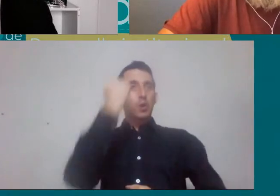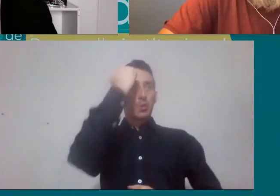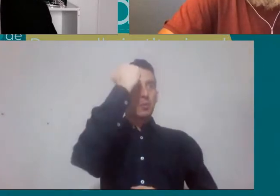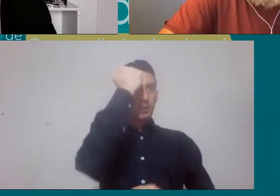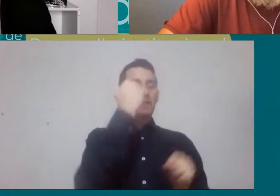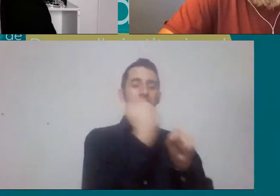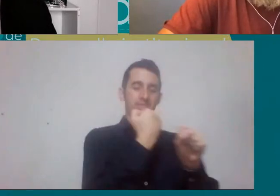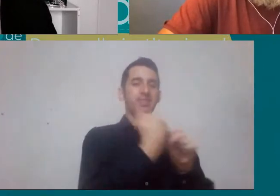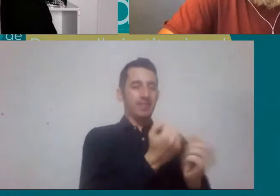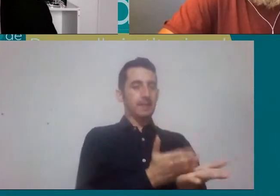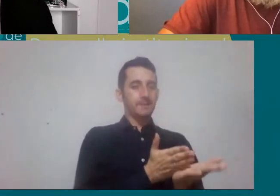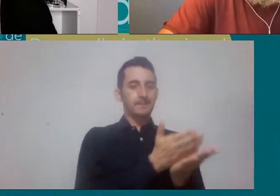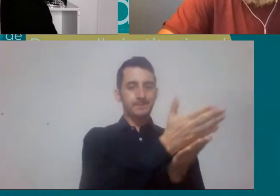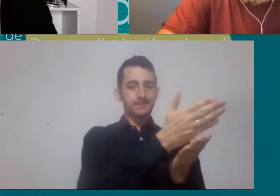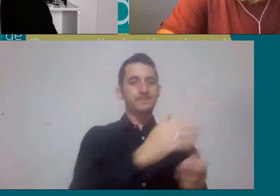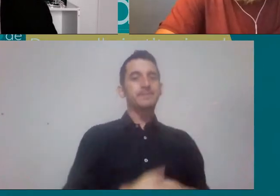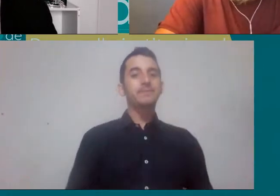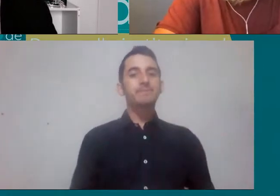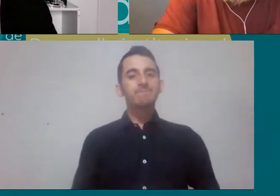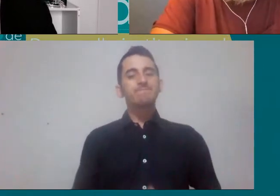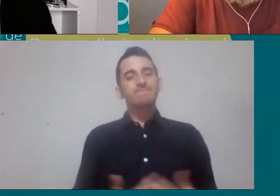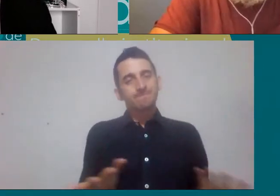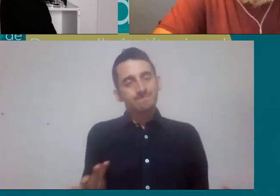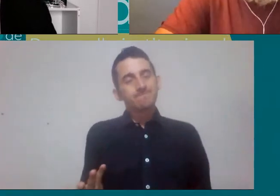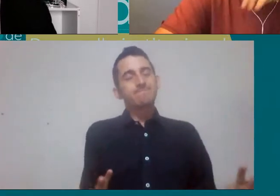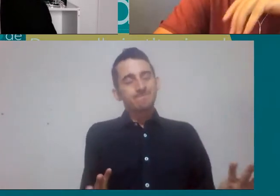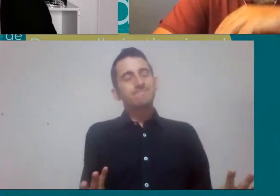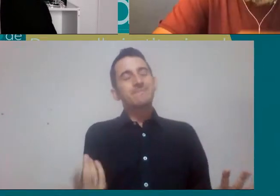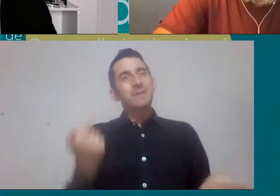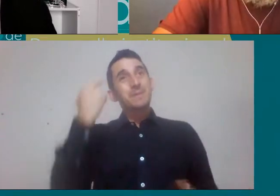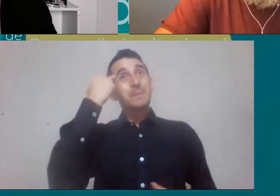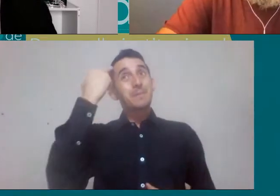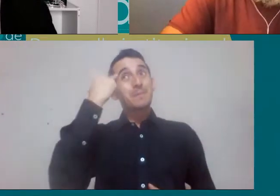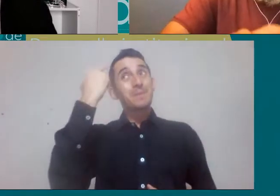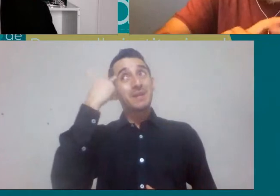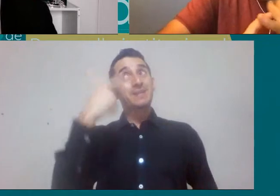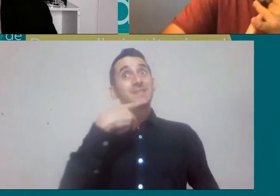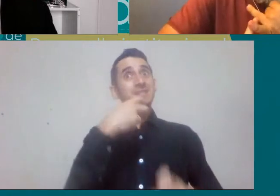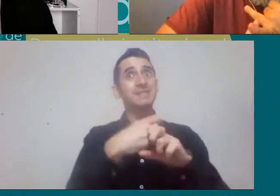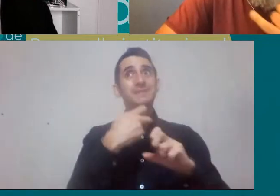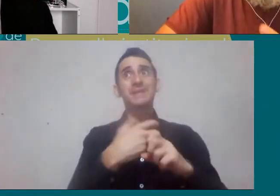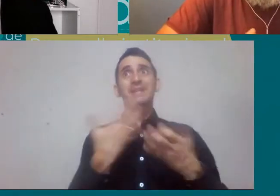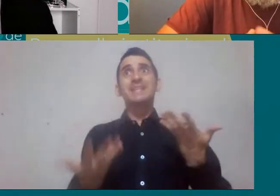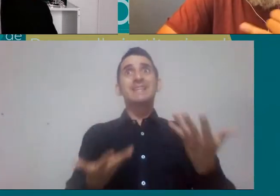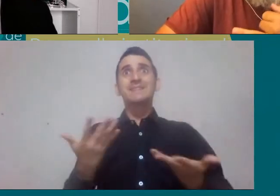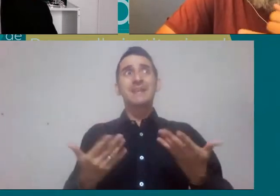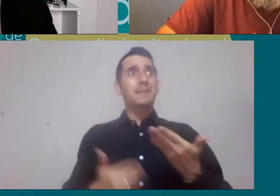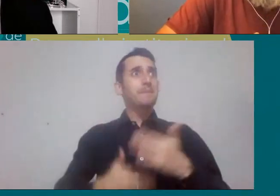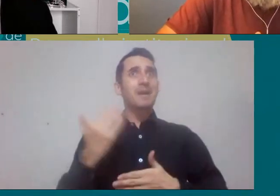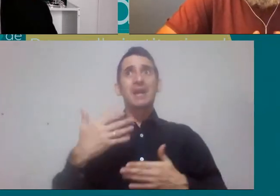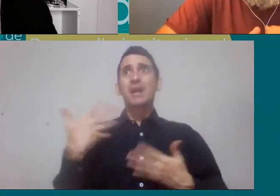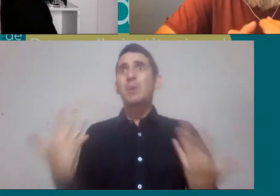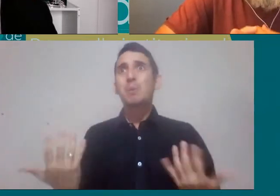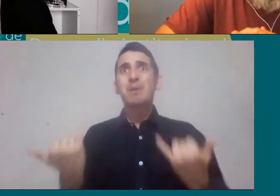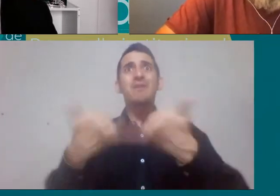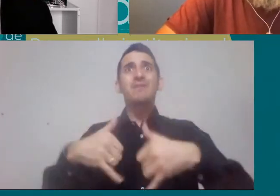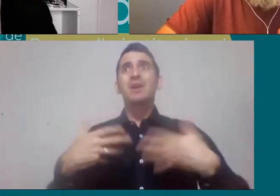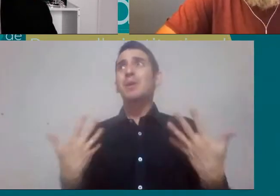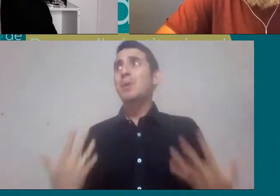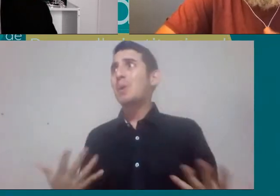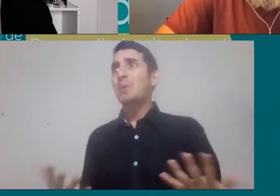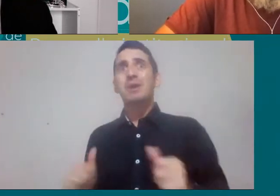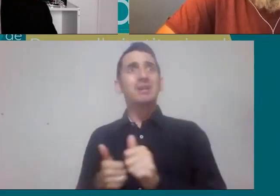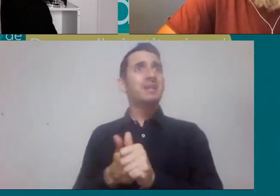trabajando. Claro, pues es que esto, es que imagínate qué complejo, ¿no? No saber cómo vas a empezar, cómo terminas, cómo poder